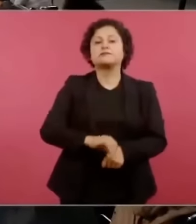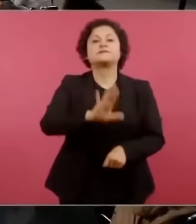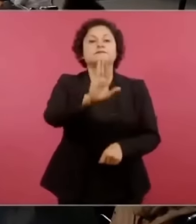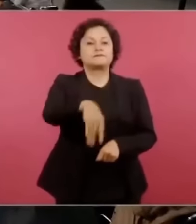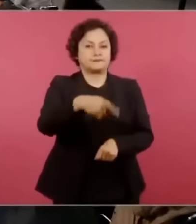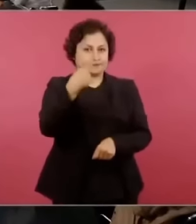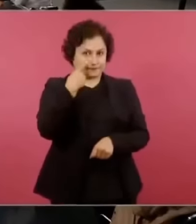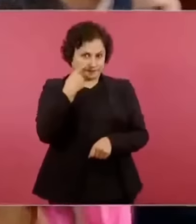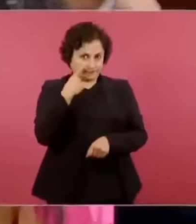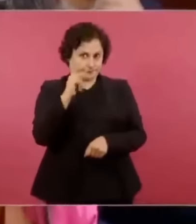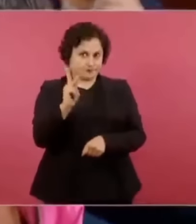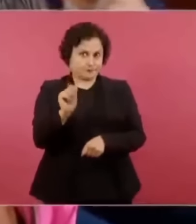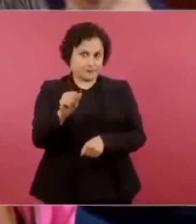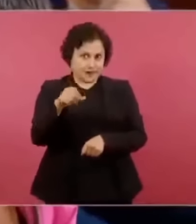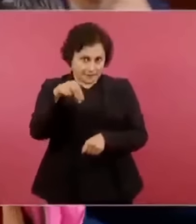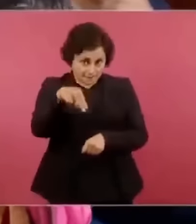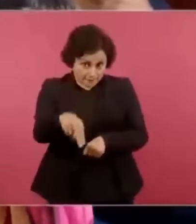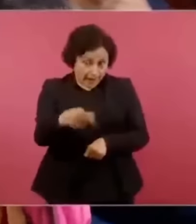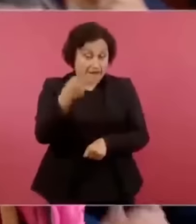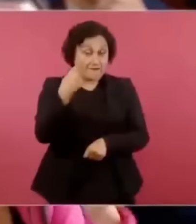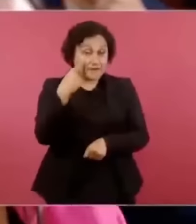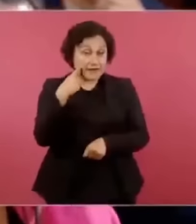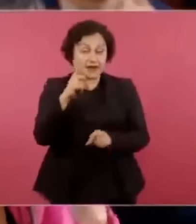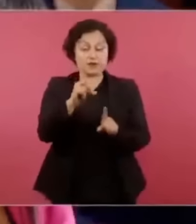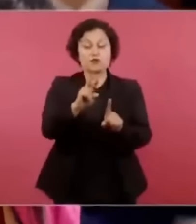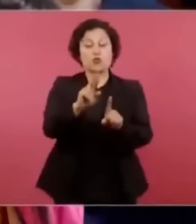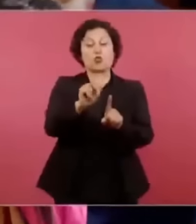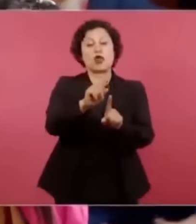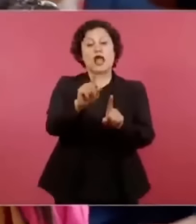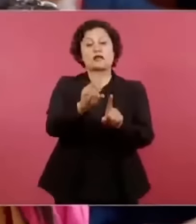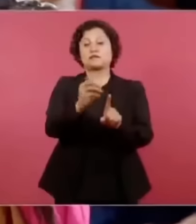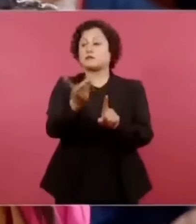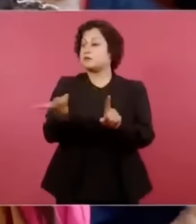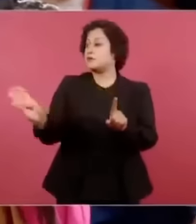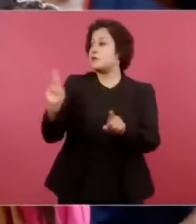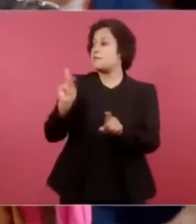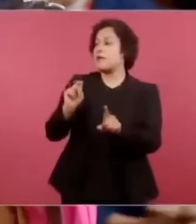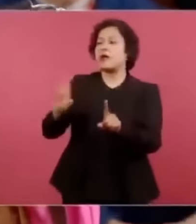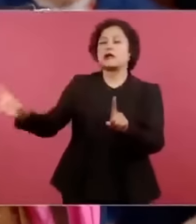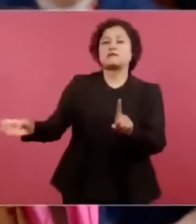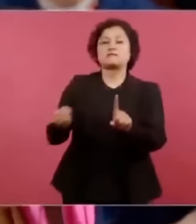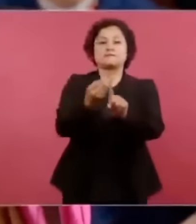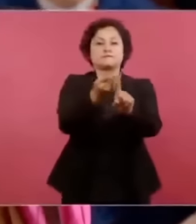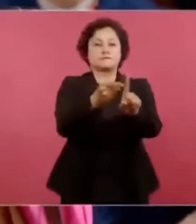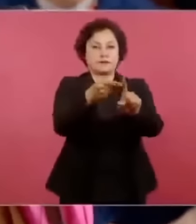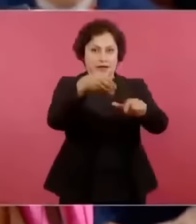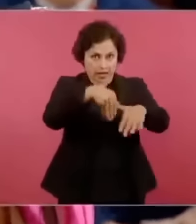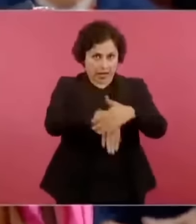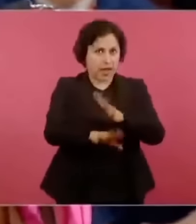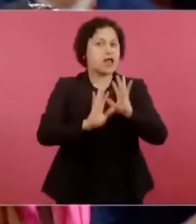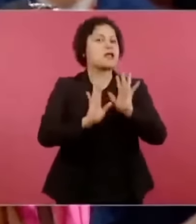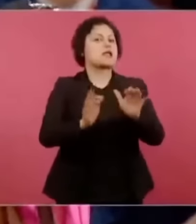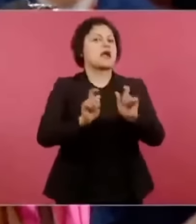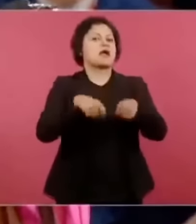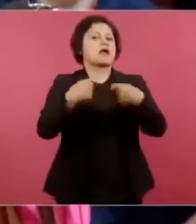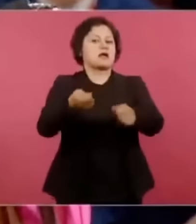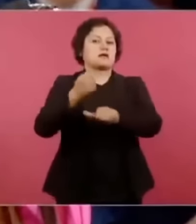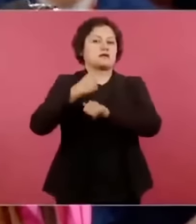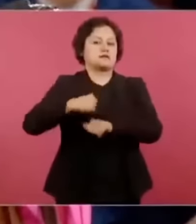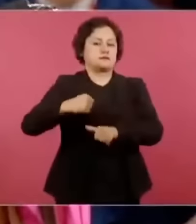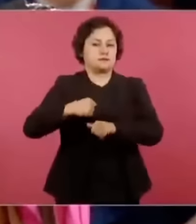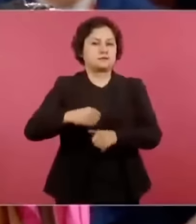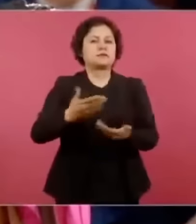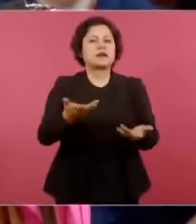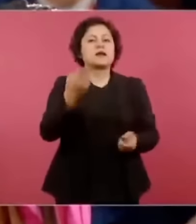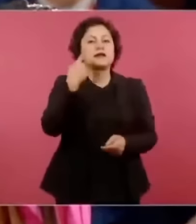que se llevó del PAN Durazo los metió también de funcionarios. Y ahorita ya, yo le había mencionado un caso aquí en el 2021 de la